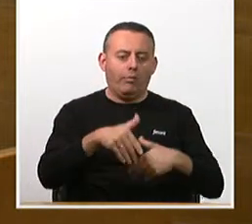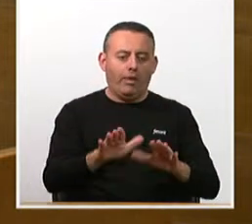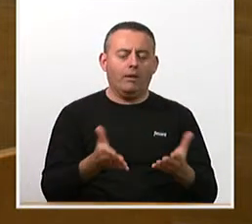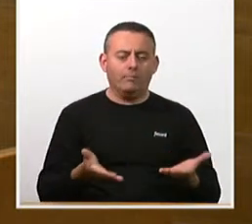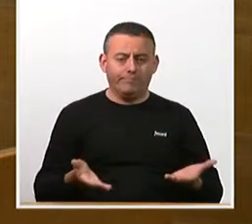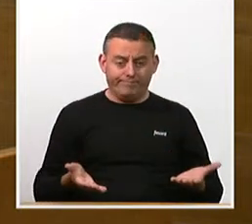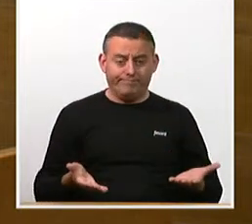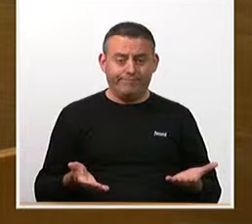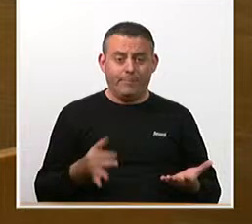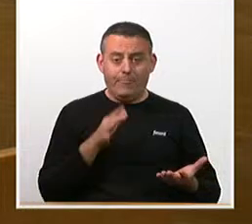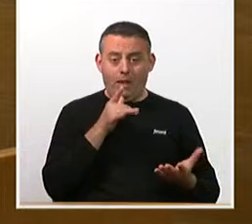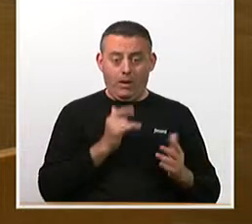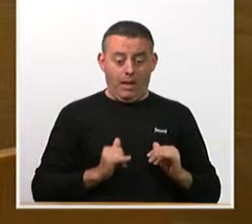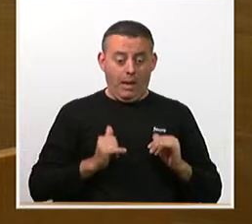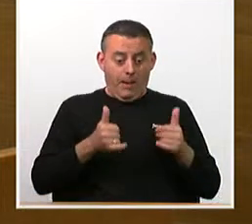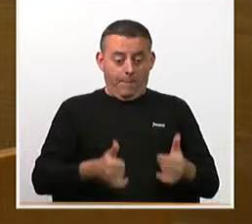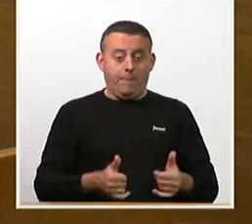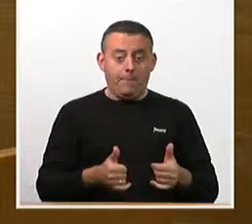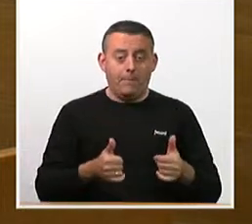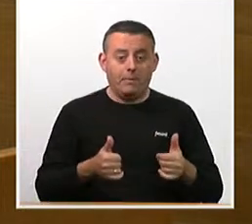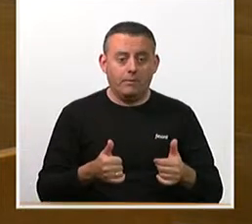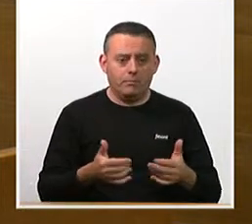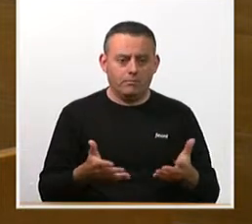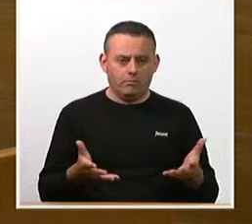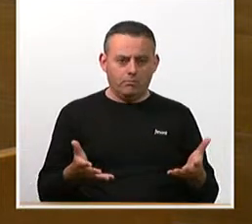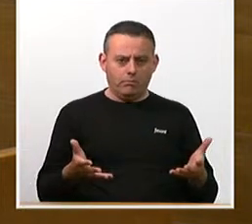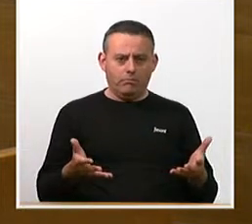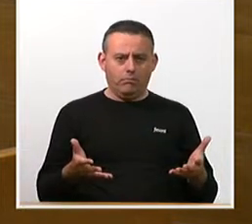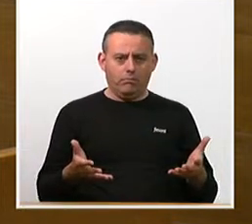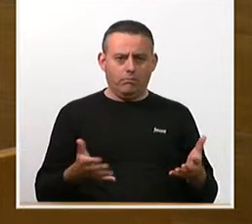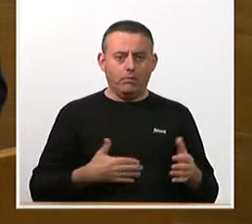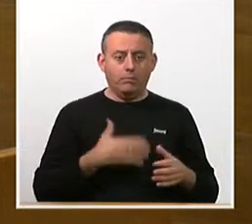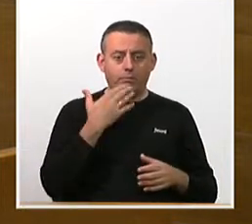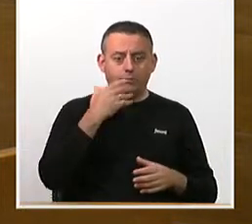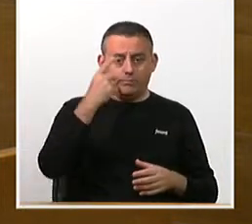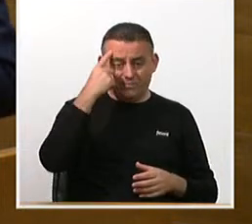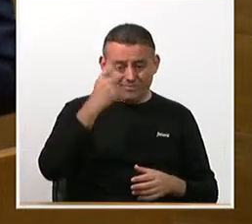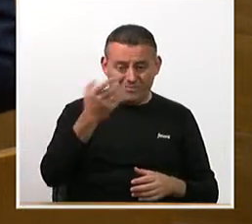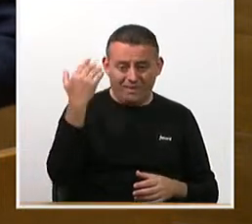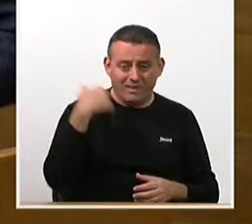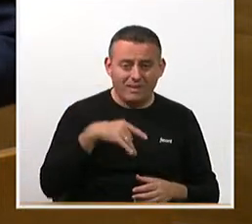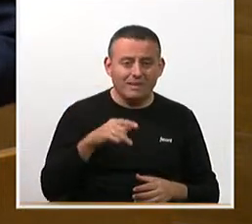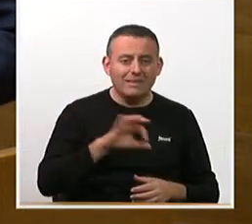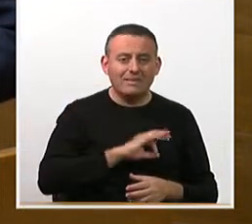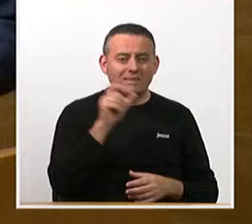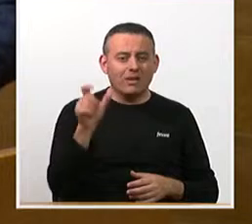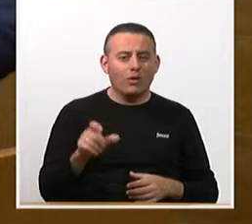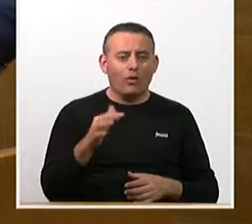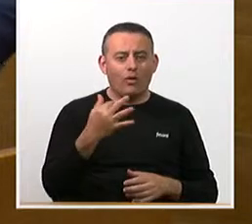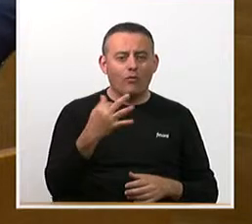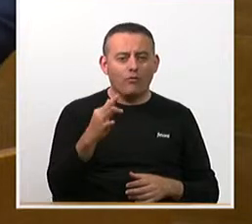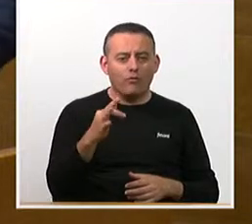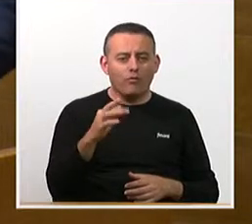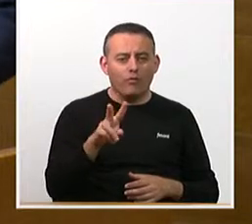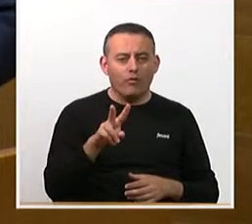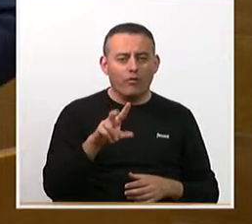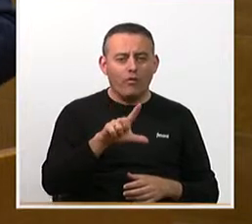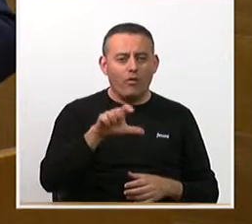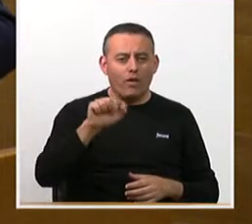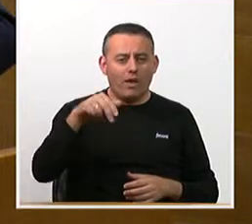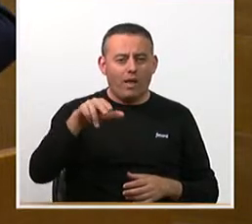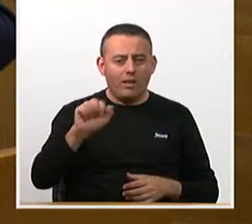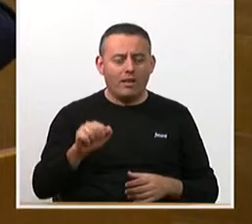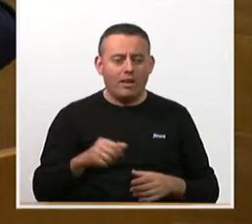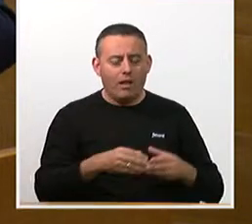hemos encontrado por eso el Señor fana creo que fue el que sacó una lista aquí de 300 colegios que estaban sin ejecutar digo Bueno y qué habrán hecho estos